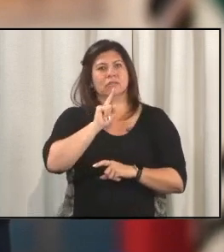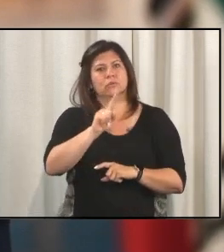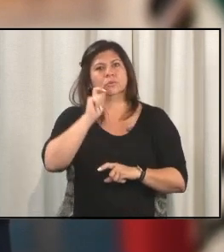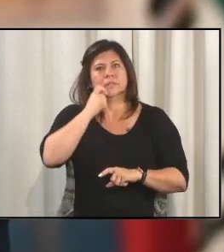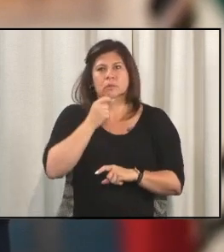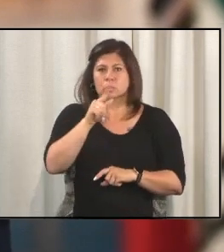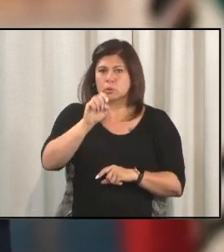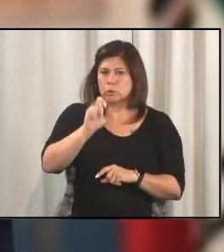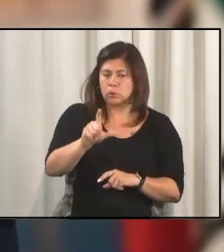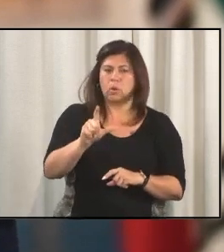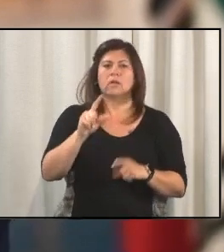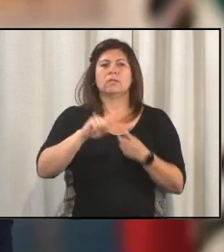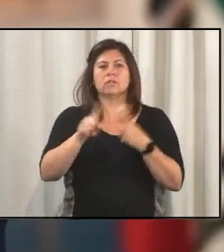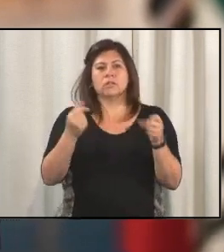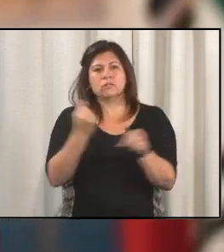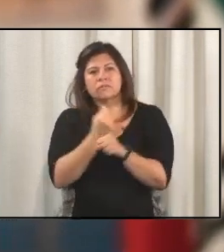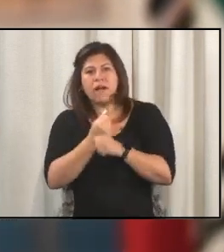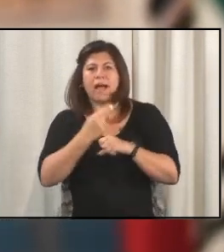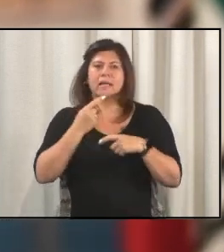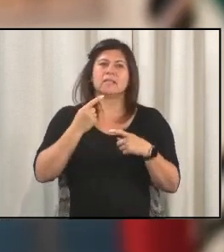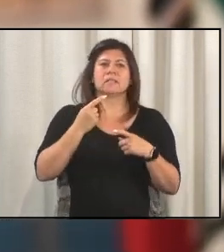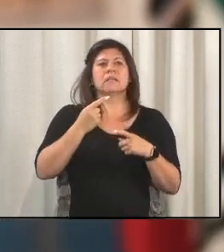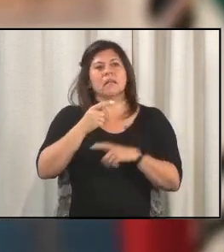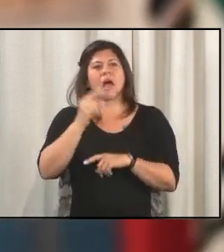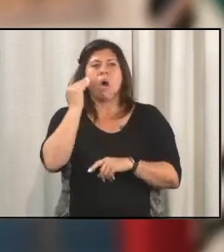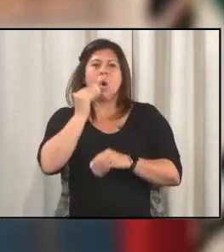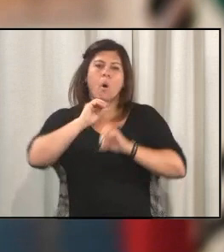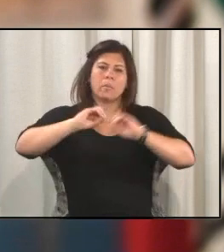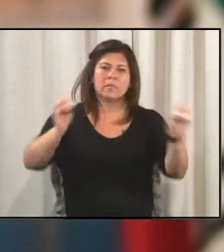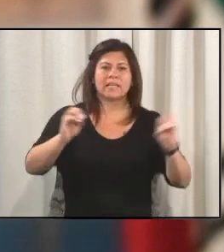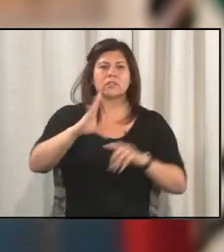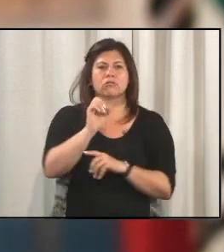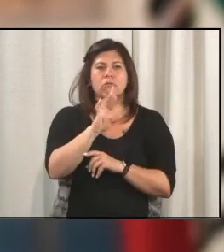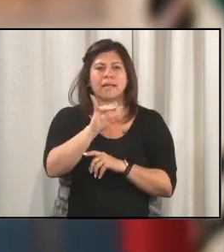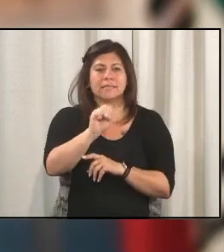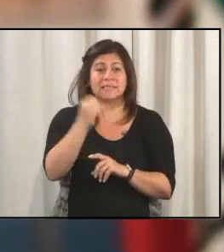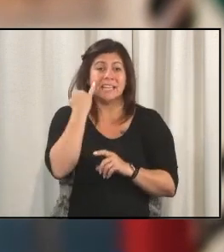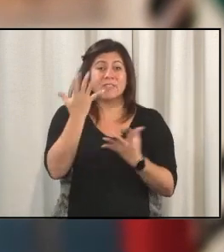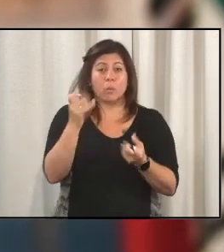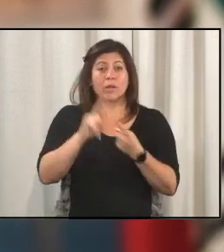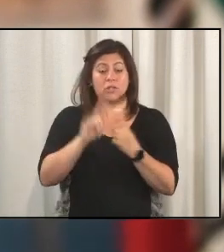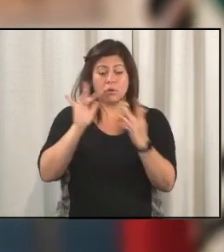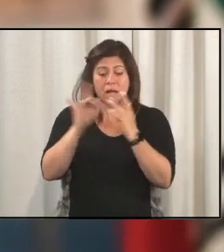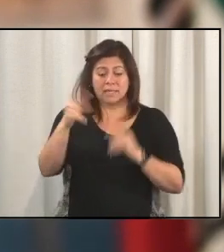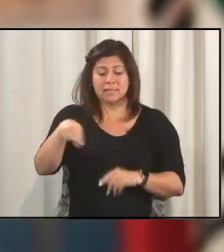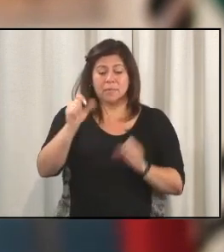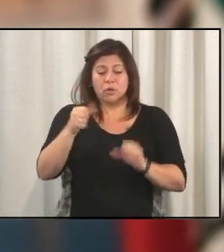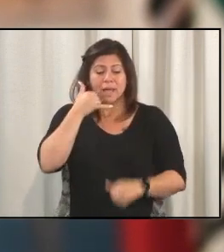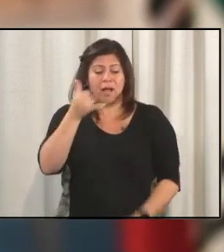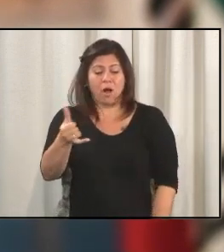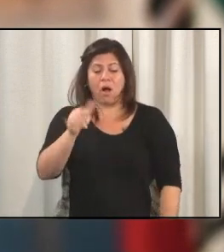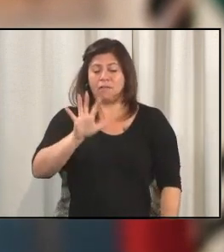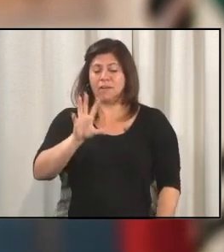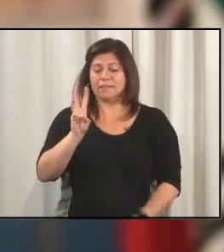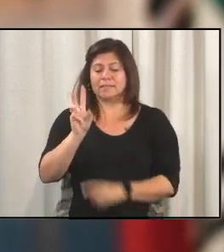homelessness or to reduce homelessness in our communities. To contact the housing authority, you can call